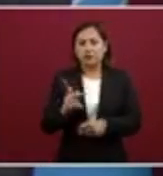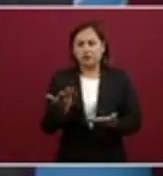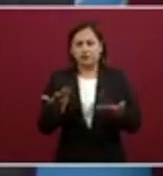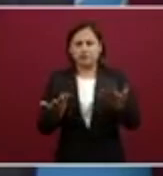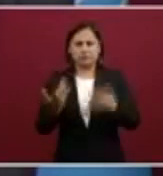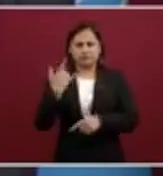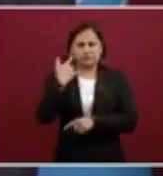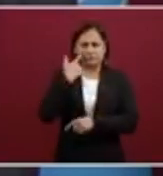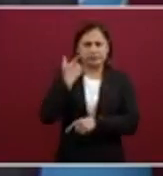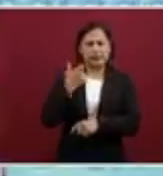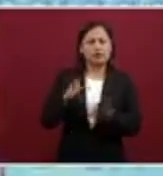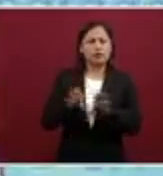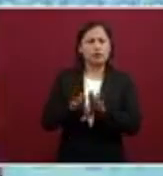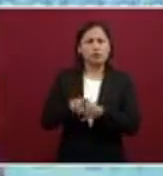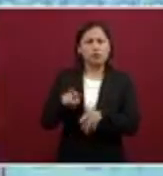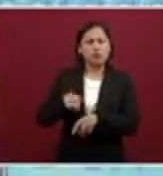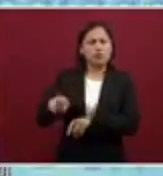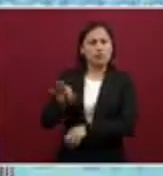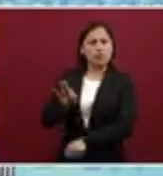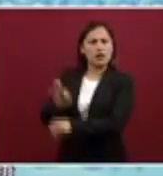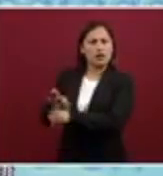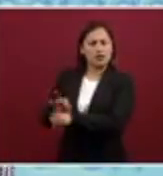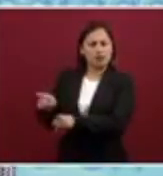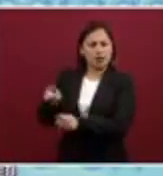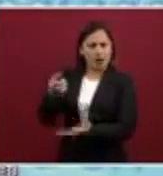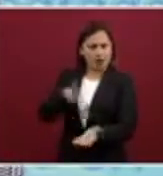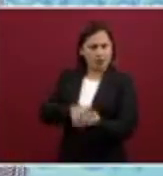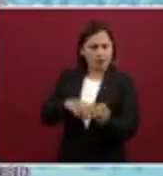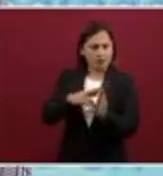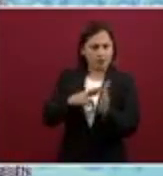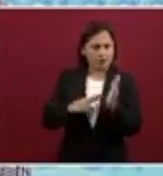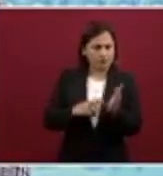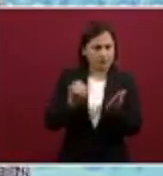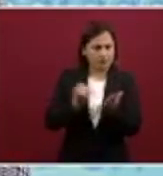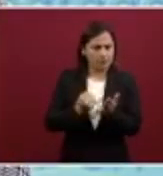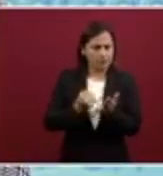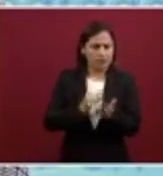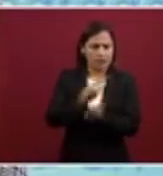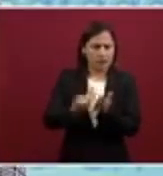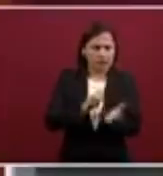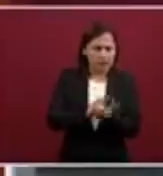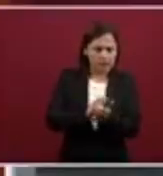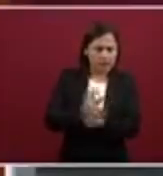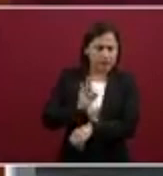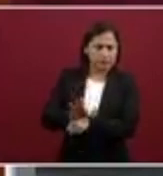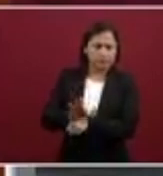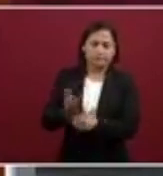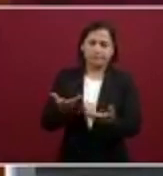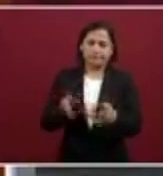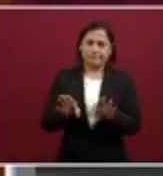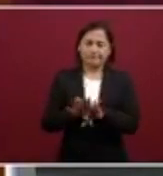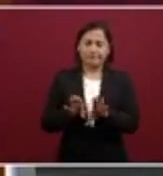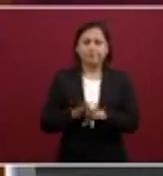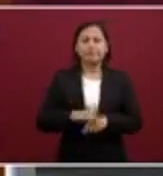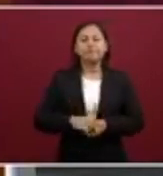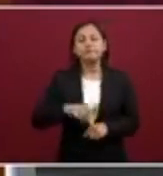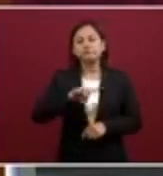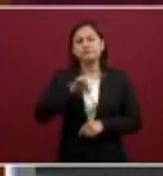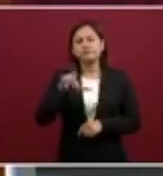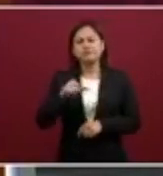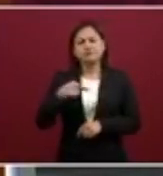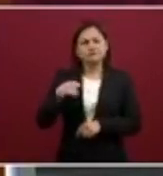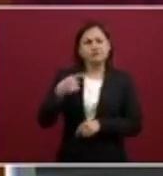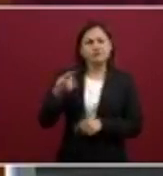precisamente en la Ley de Ingresos. Ahora, en cumplimiento ya la ejecutoria dictada en el amparo,